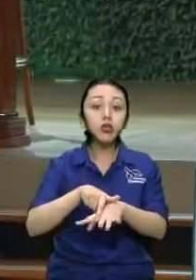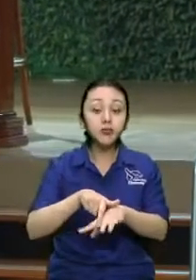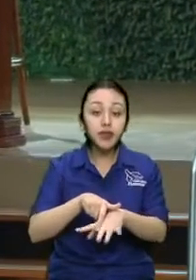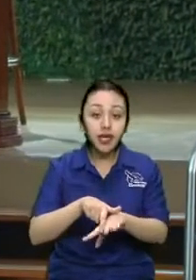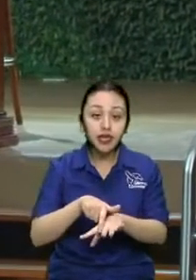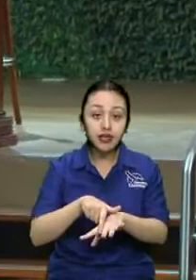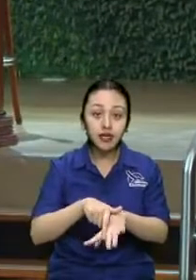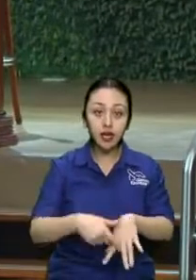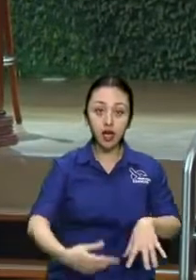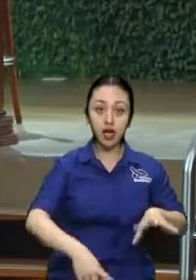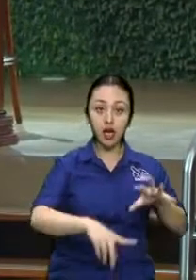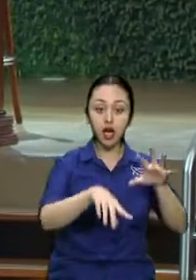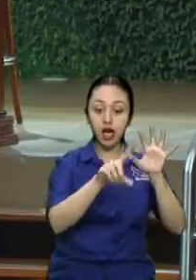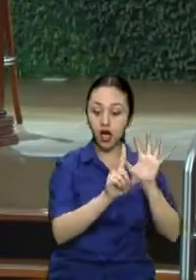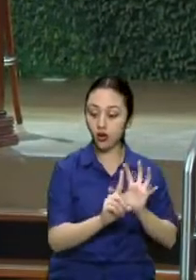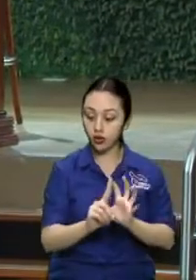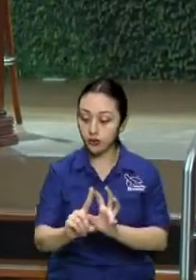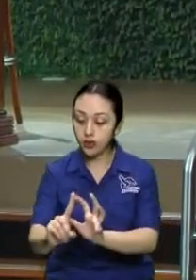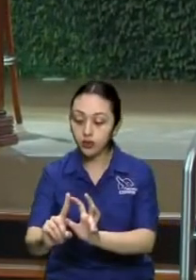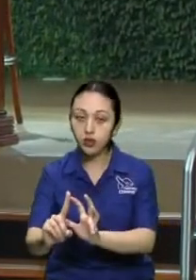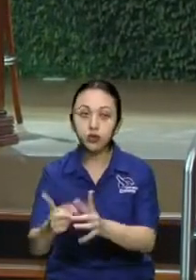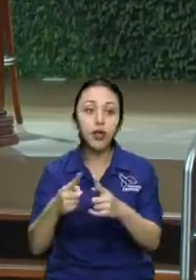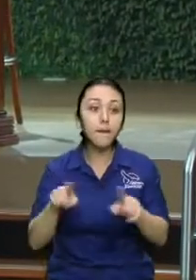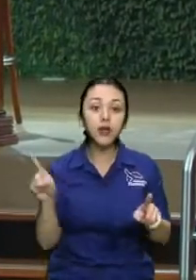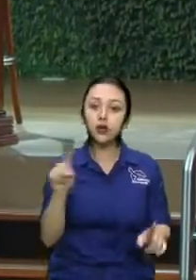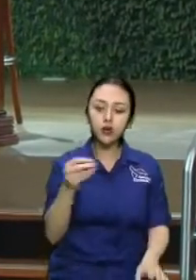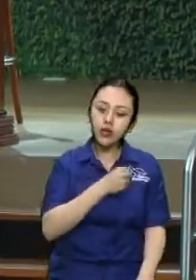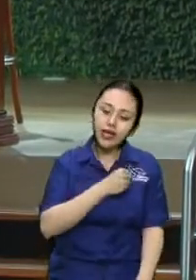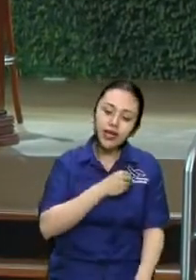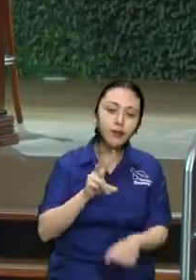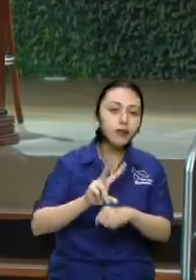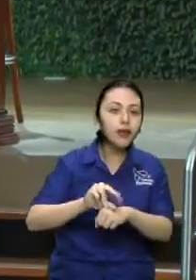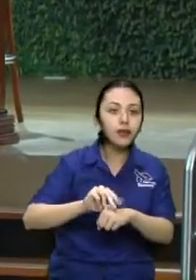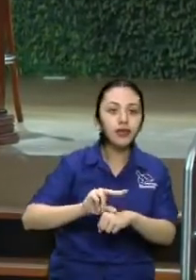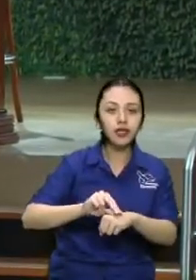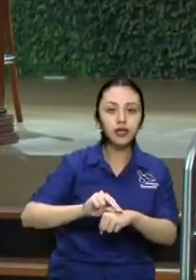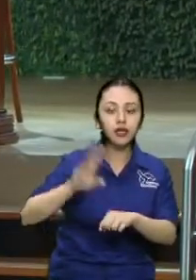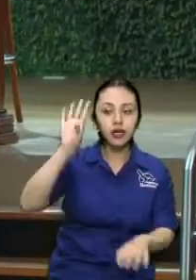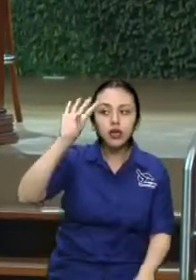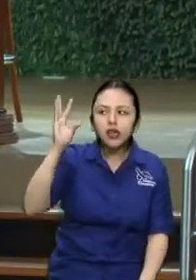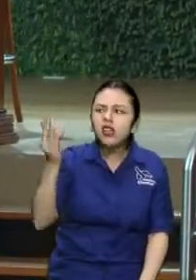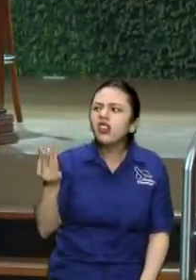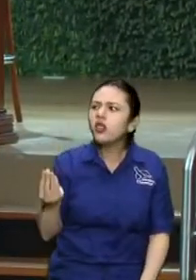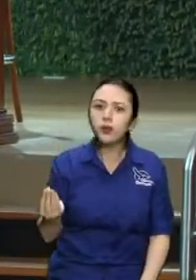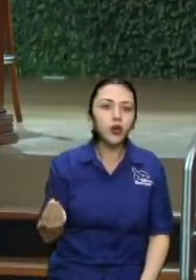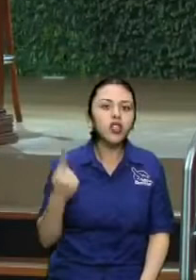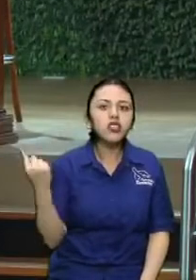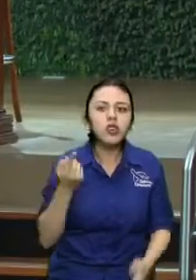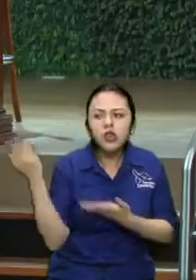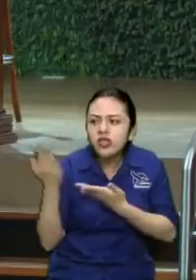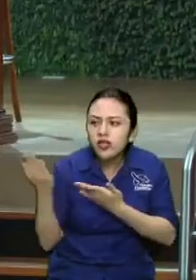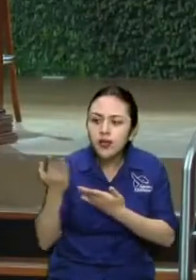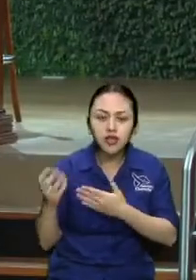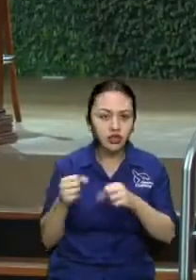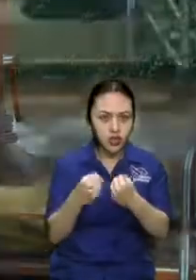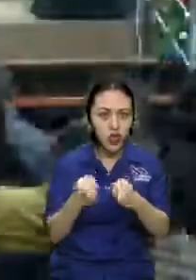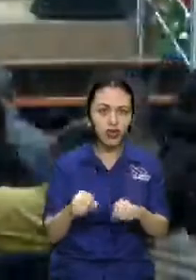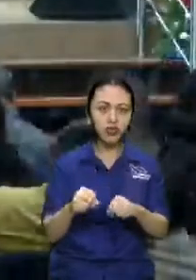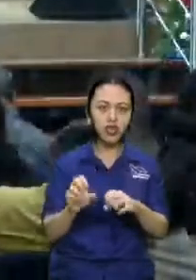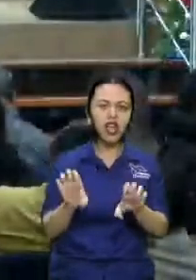quería, Pedro no se quería dejar lavar los pies porque ¿cómo vas a hacer eso? Si eso lo hacen los sirvientes de la casa, ¿cómo me vas a hacer eso tú a